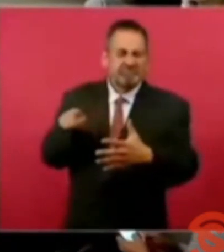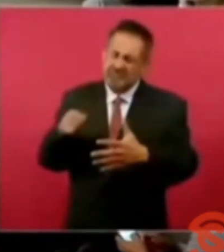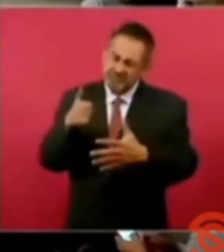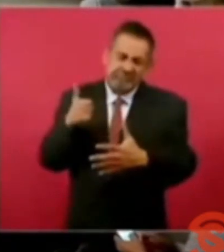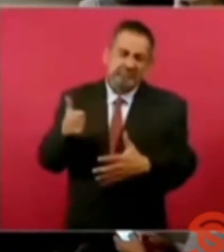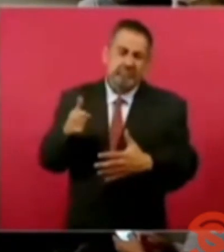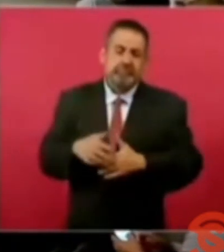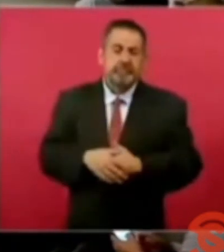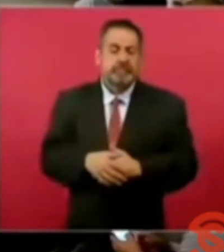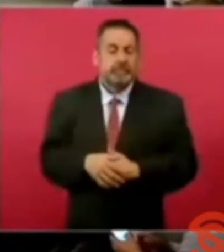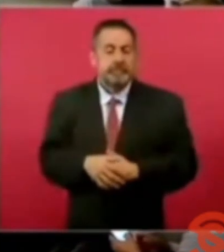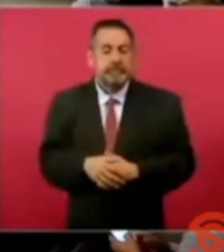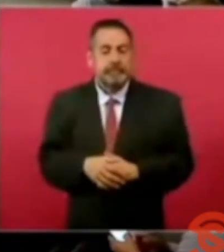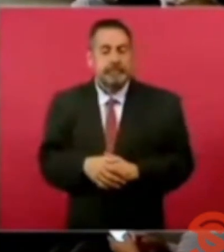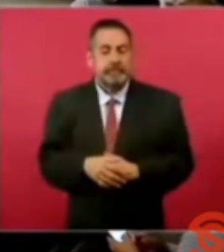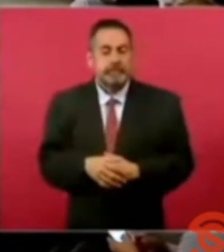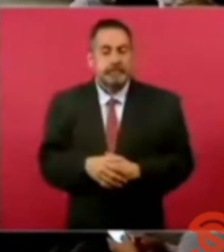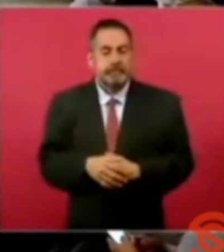les cuento,